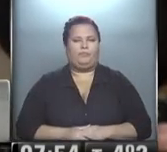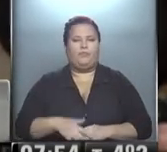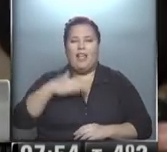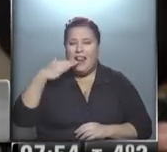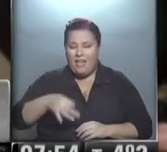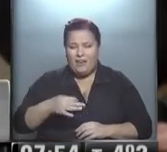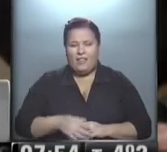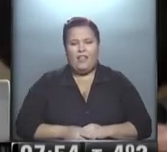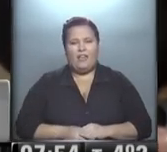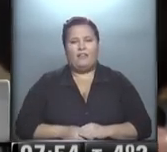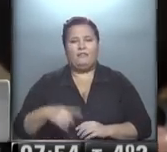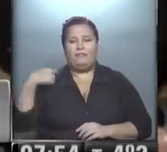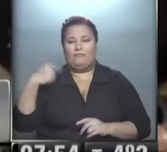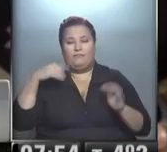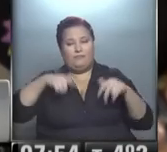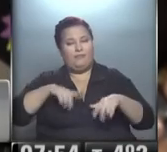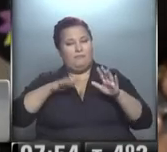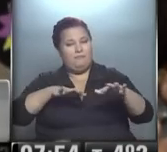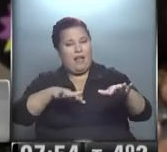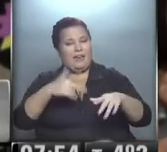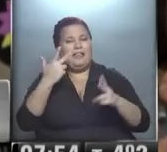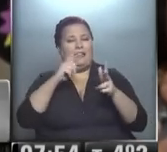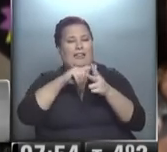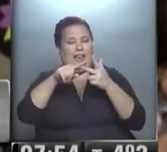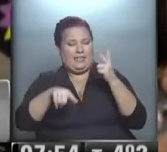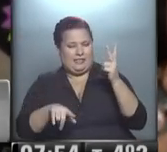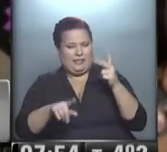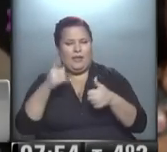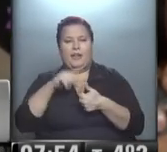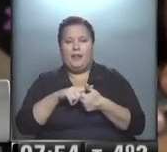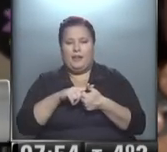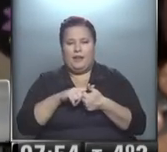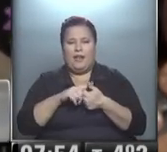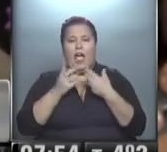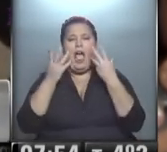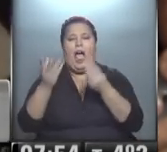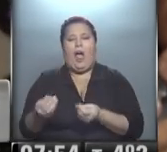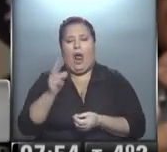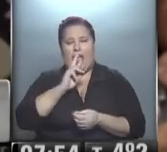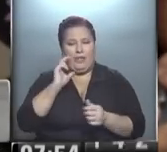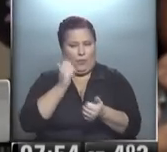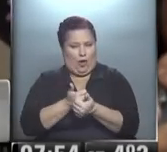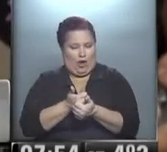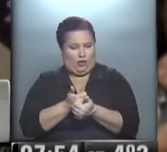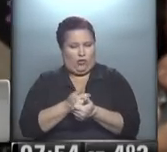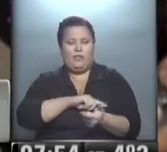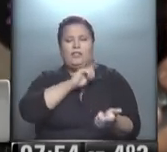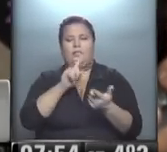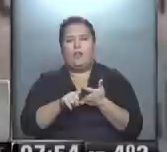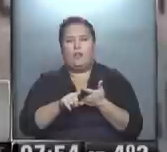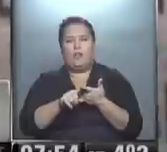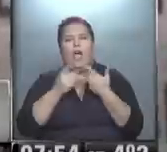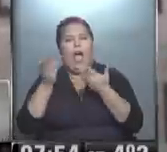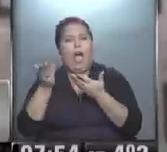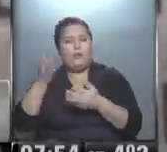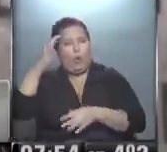realmente los que vinimos a la marcha vinimos por tres motivos. El primero, en solidaridad con la chica abusada. En segundo lugar, en